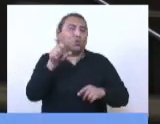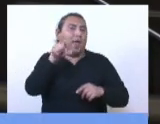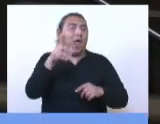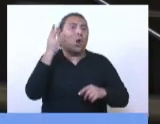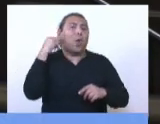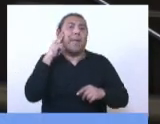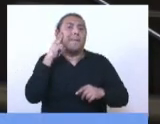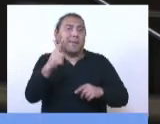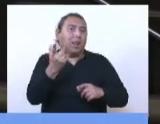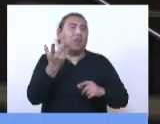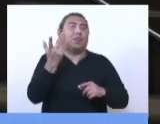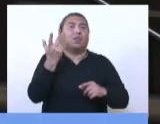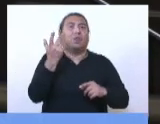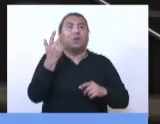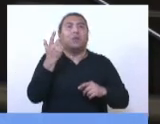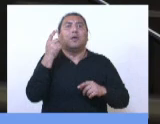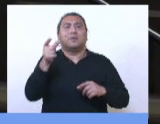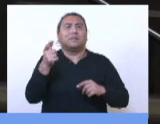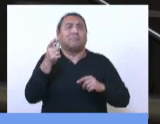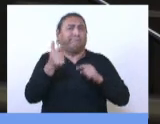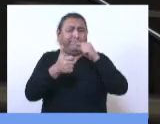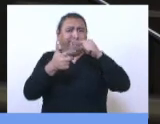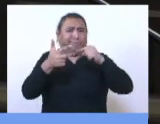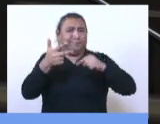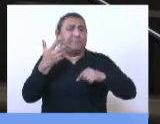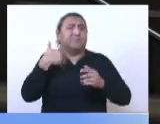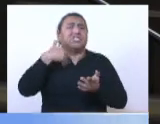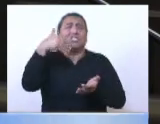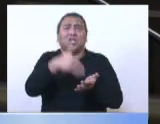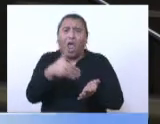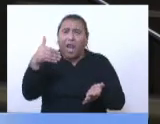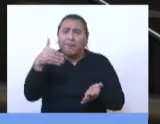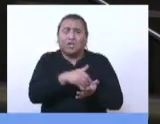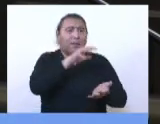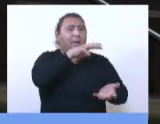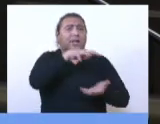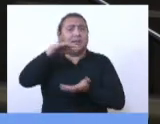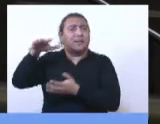selecto 12.000 12.000 9.000 millones de barriles de petróleo por día